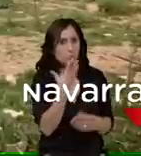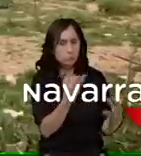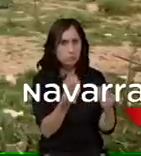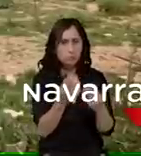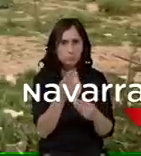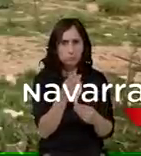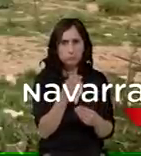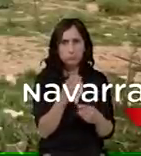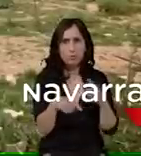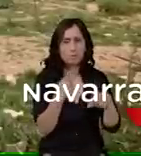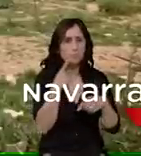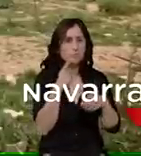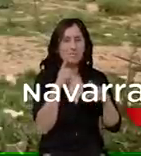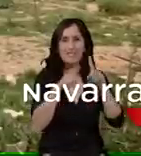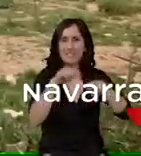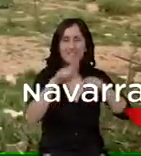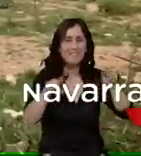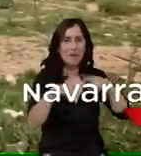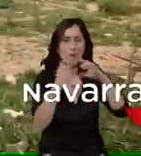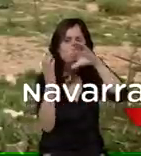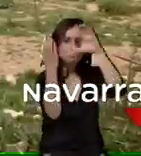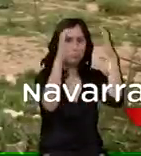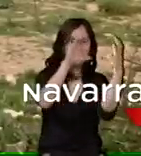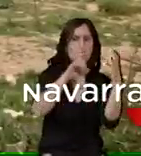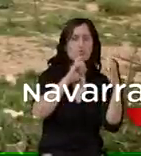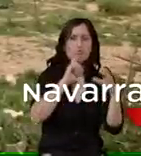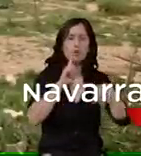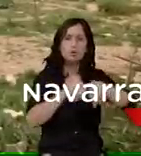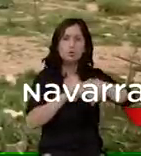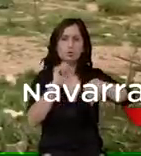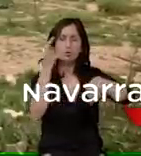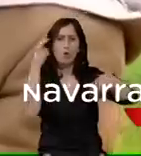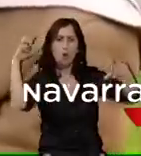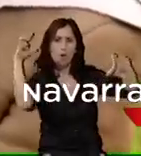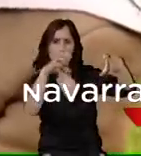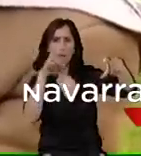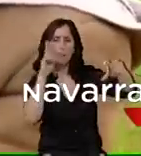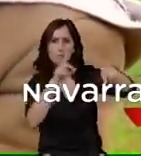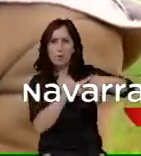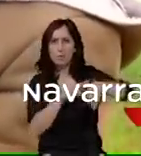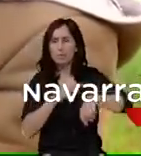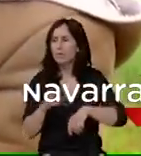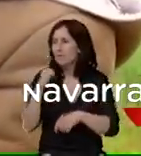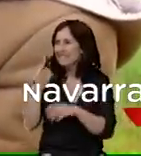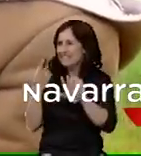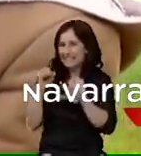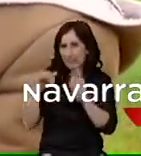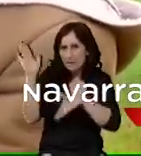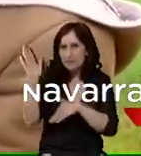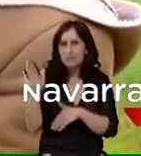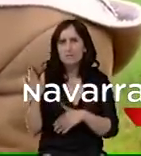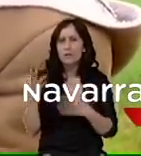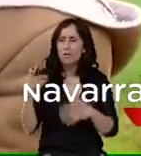Podemos mirar la hora en cualquier posición. Más de 60, ¿no? Bueno, sí, sí, sí, sí. Bueno, David, me has machacado, ¿eh?